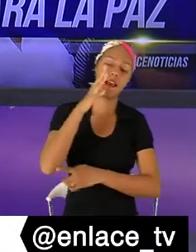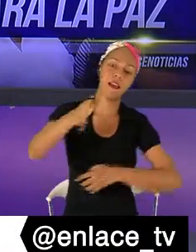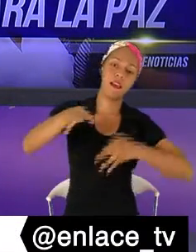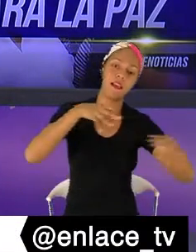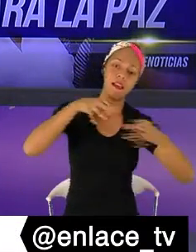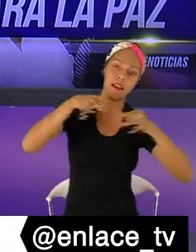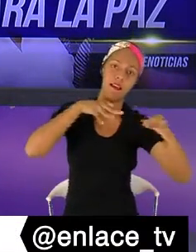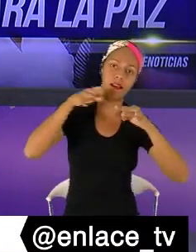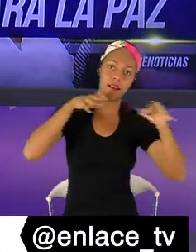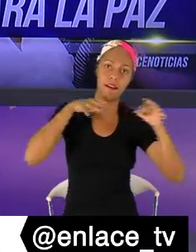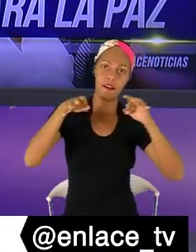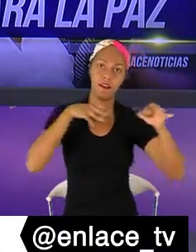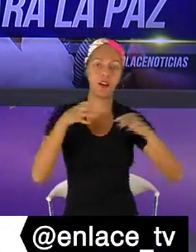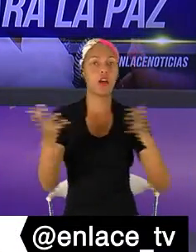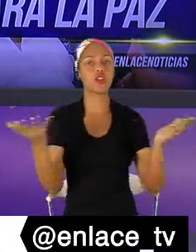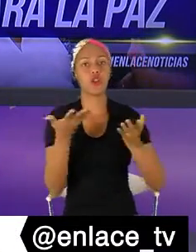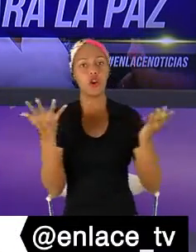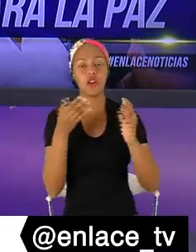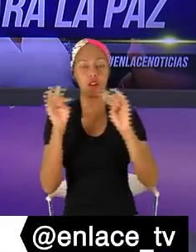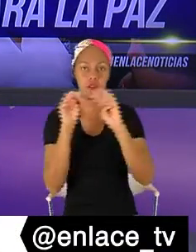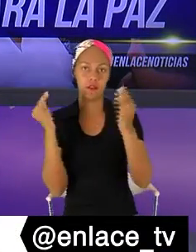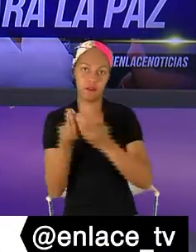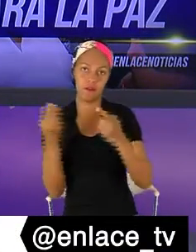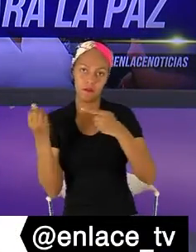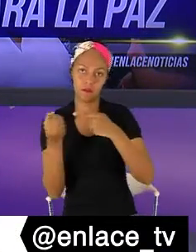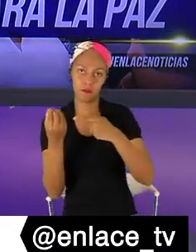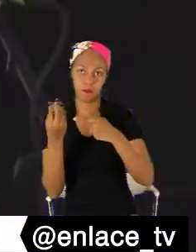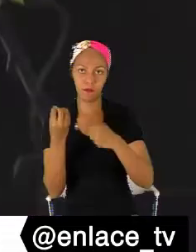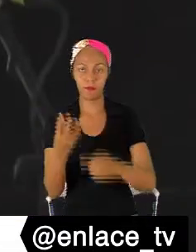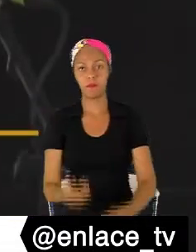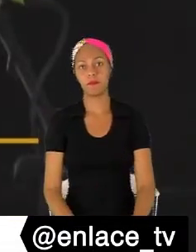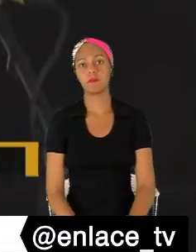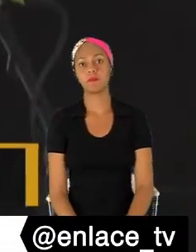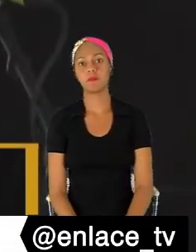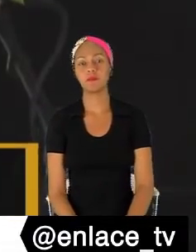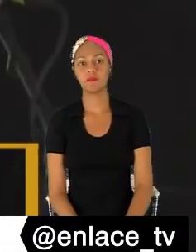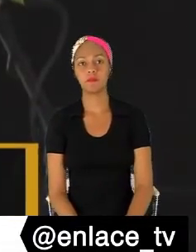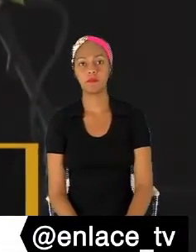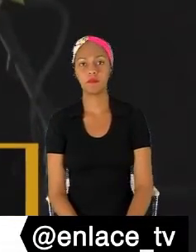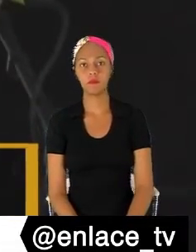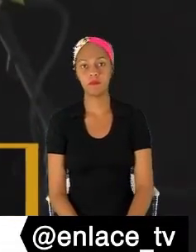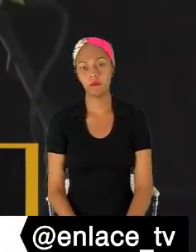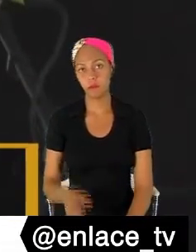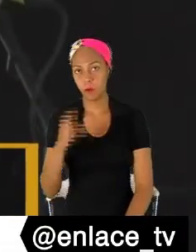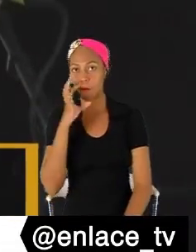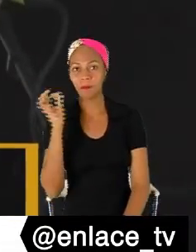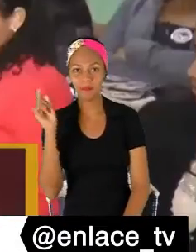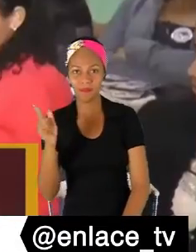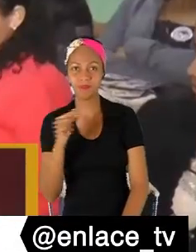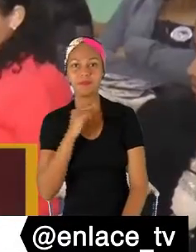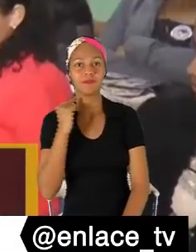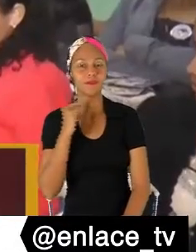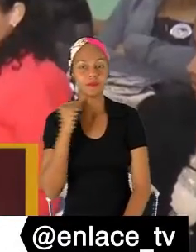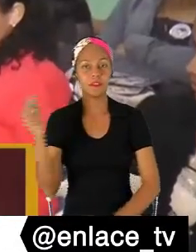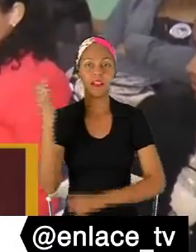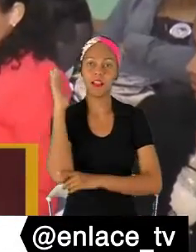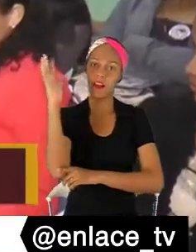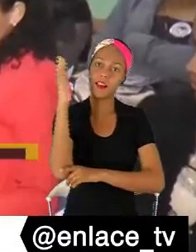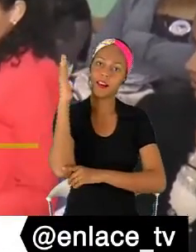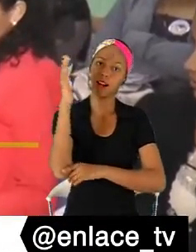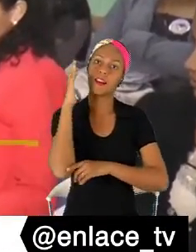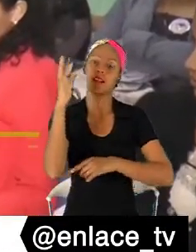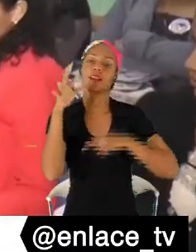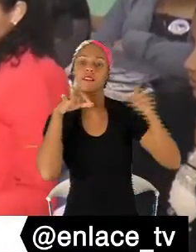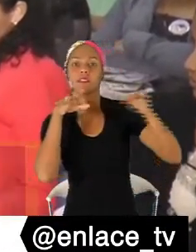posconflicto que se cumple en la Normal Superior Cristo Rey. El sacerdote jesuita Francisco Berrús es uno de los conferencistas invitados al